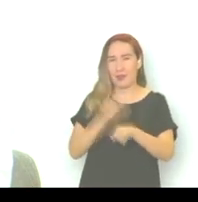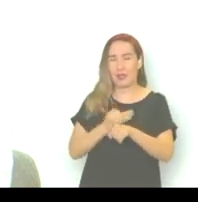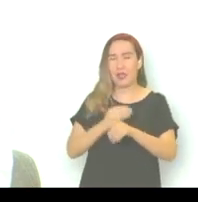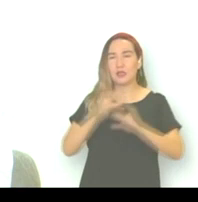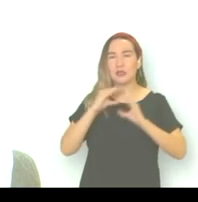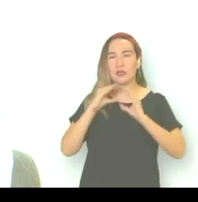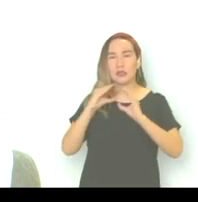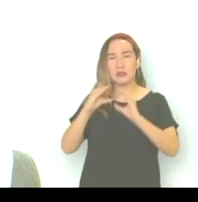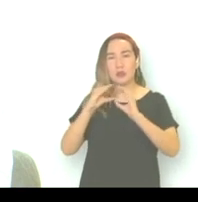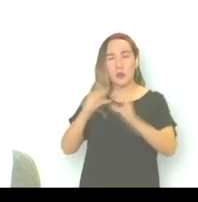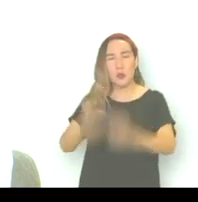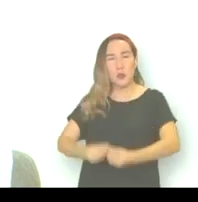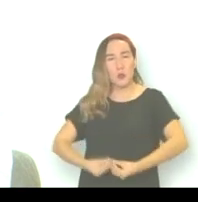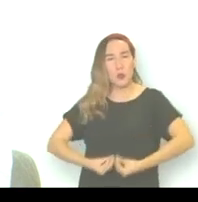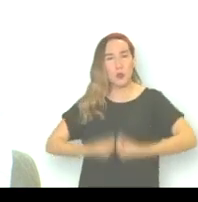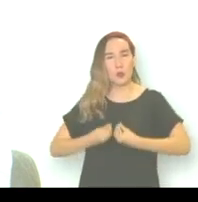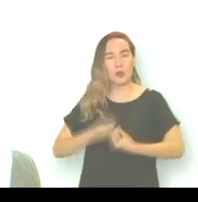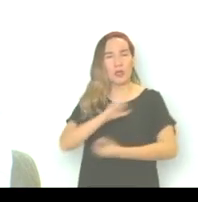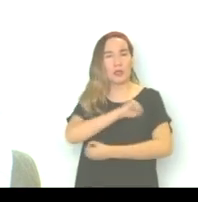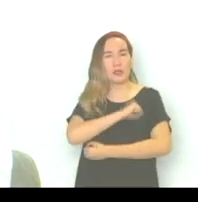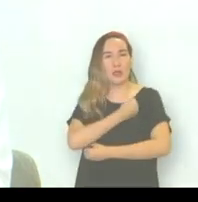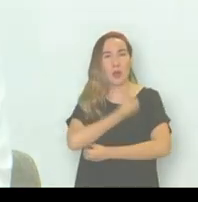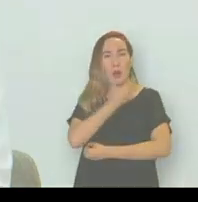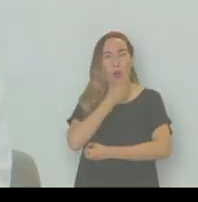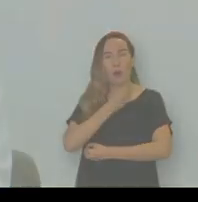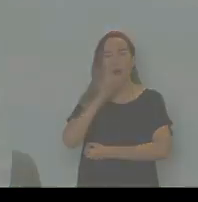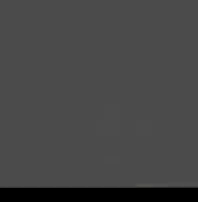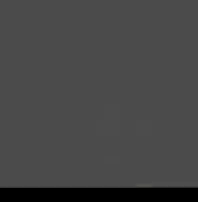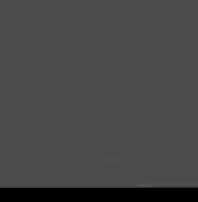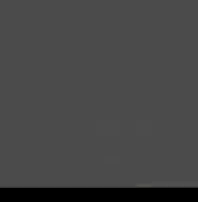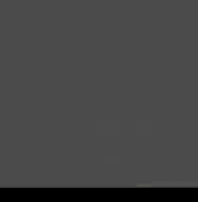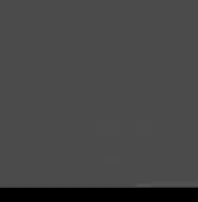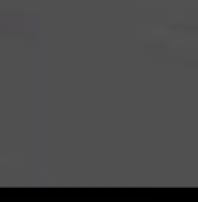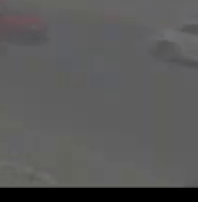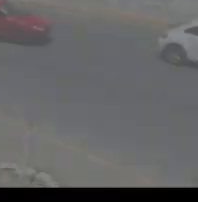la vida, privilegiando la salud de las y los potosinos.